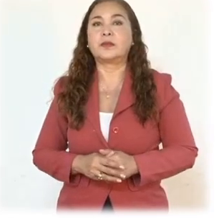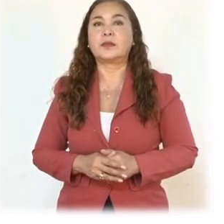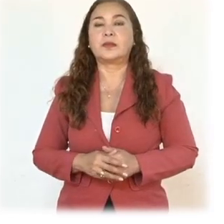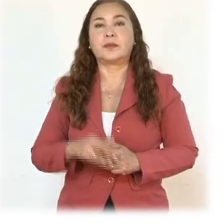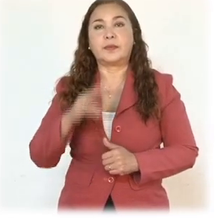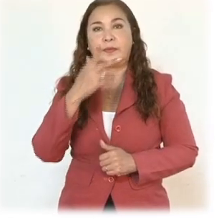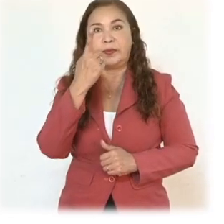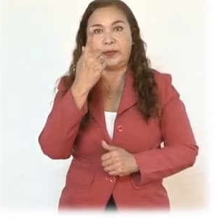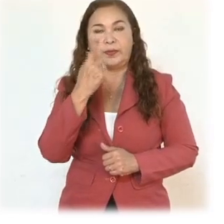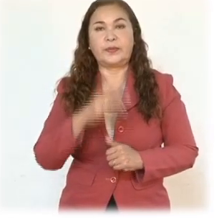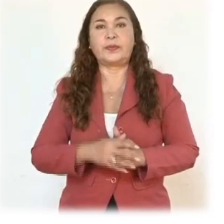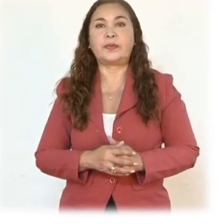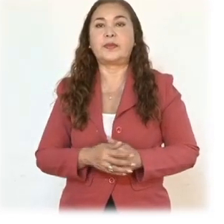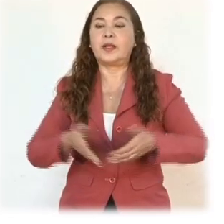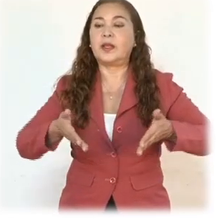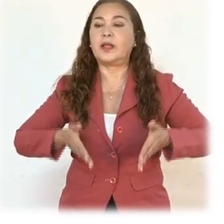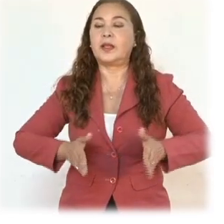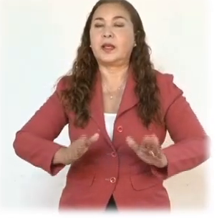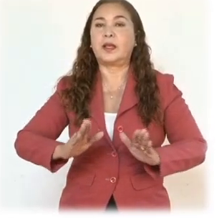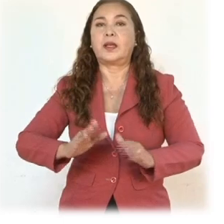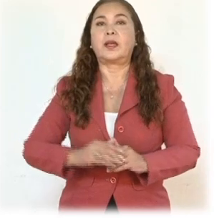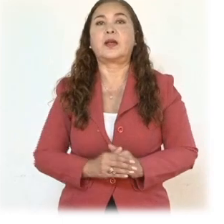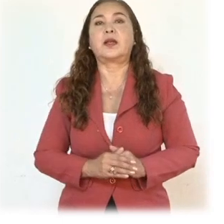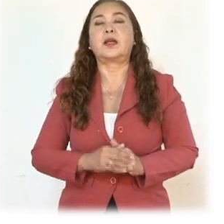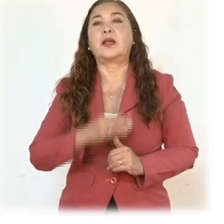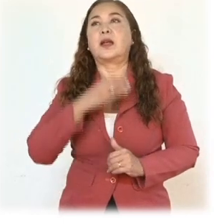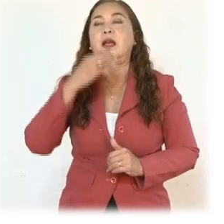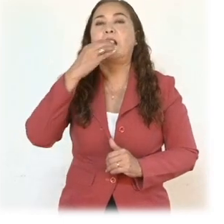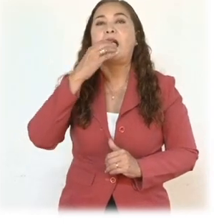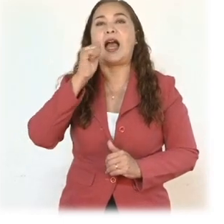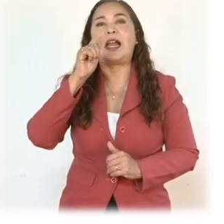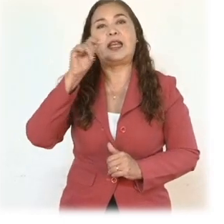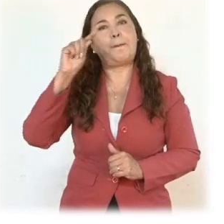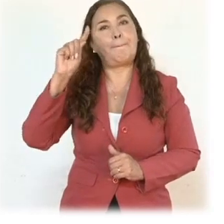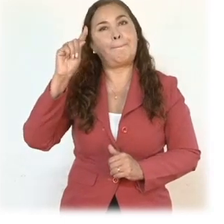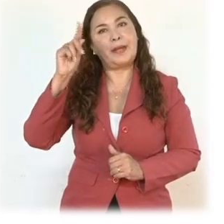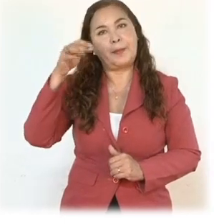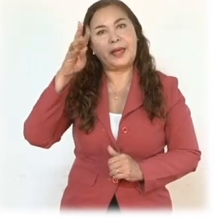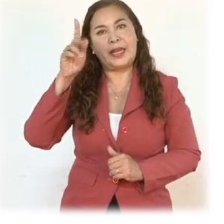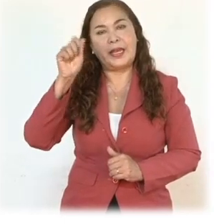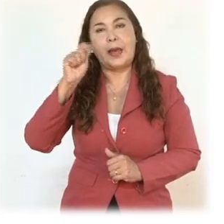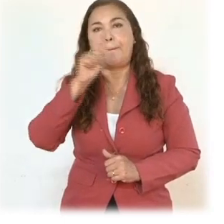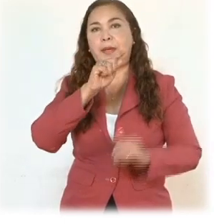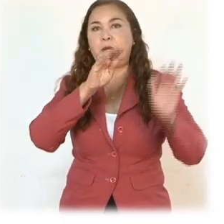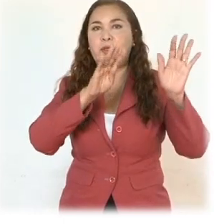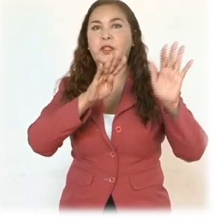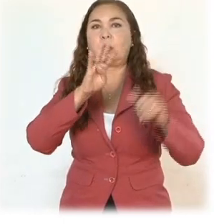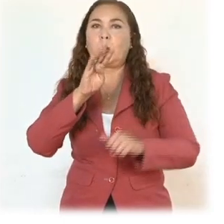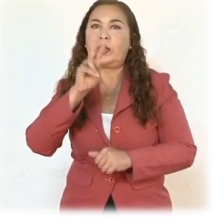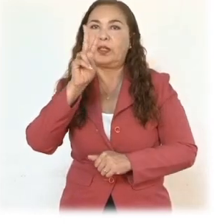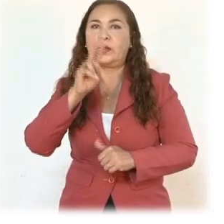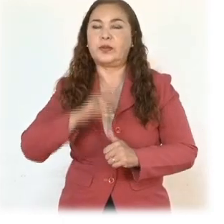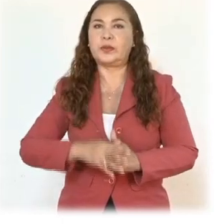día 31 natalicio del cantautor Alí Primera 1942